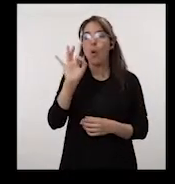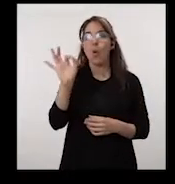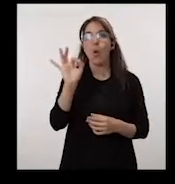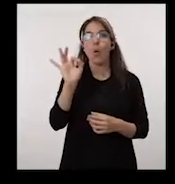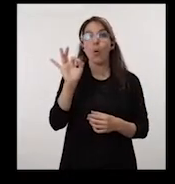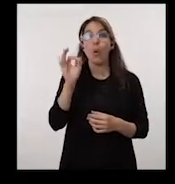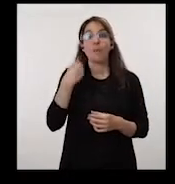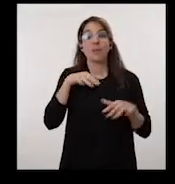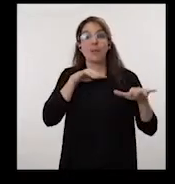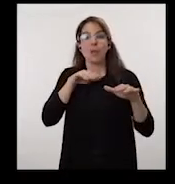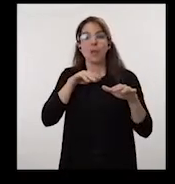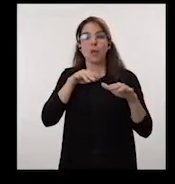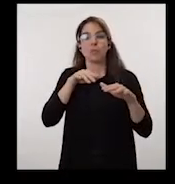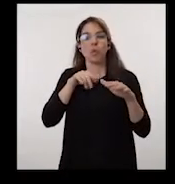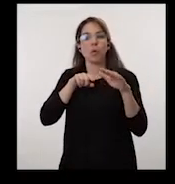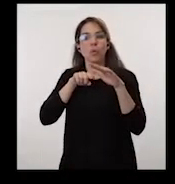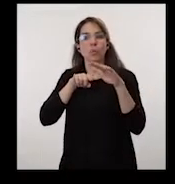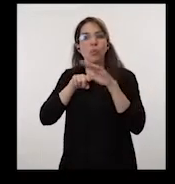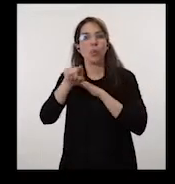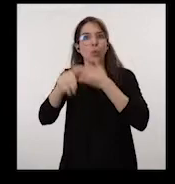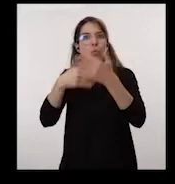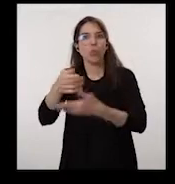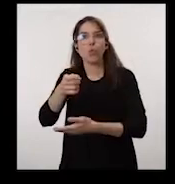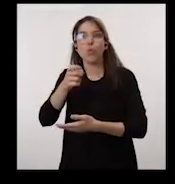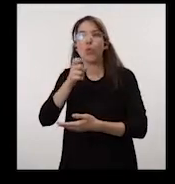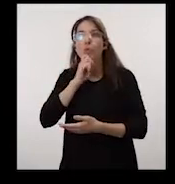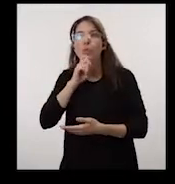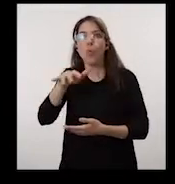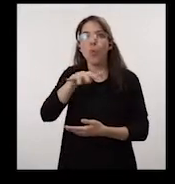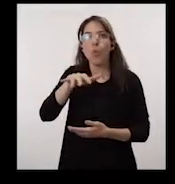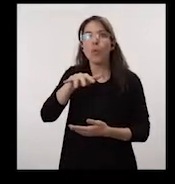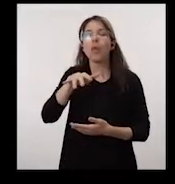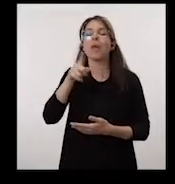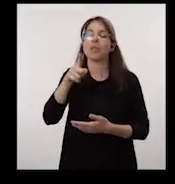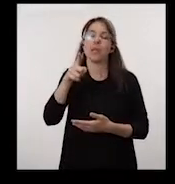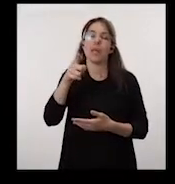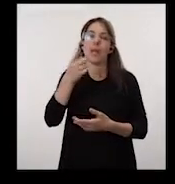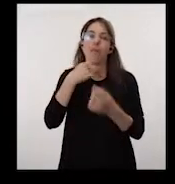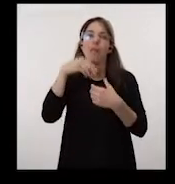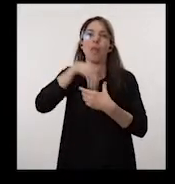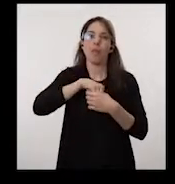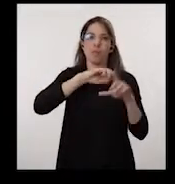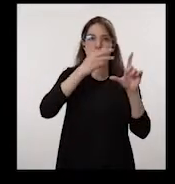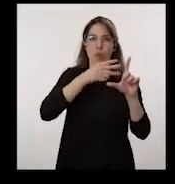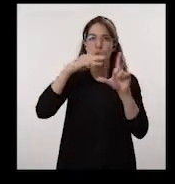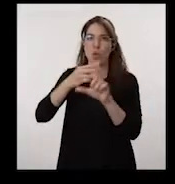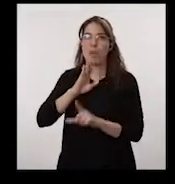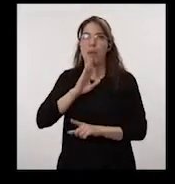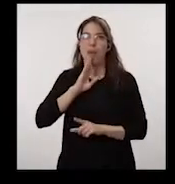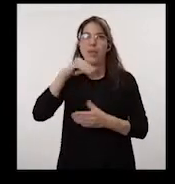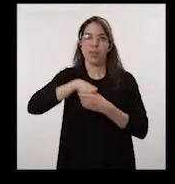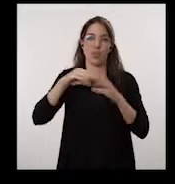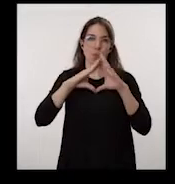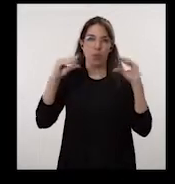continuar desarrollando esas acciones también es clave y toda esta información aparece en esas distintas páginas web dentro del